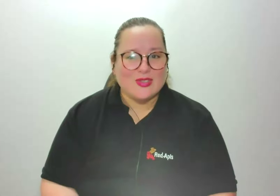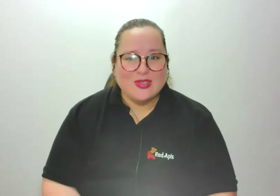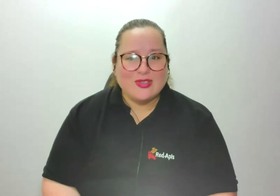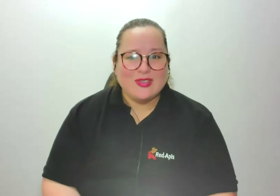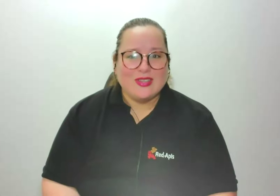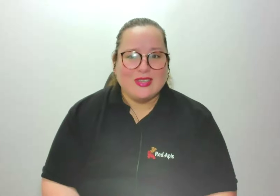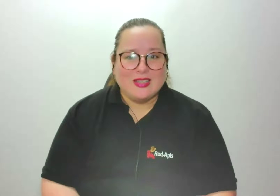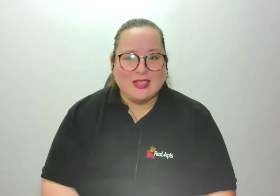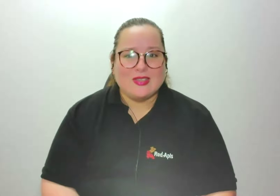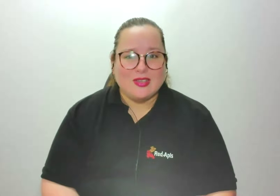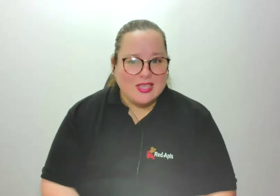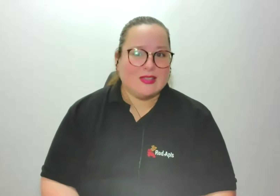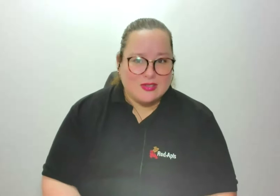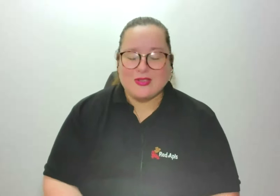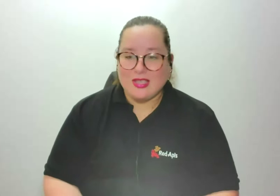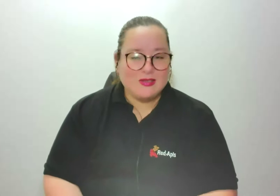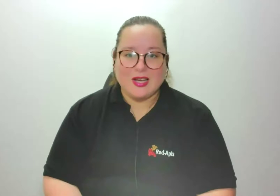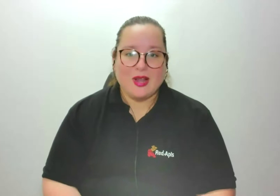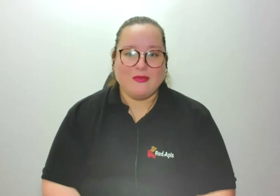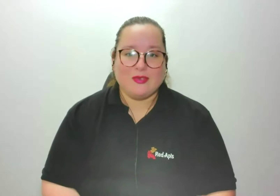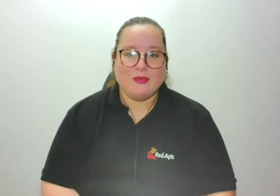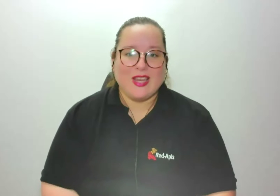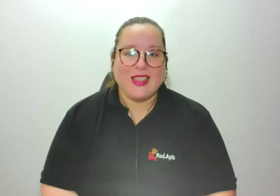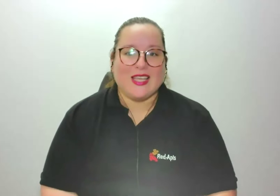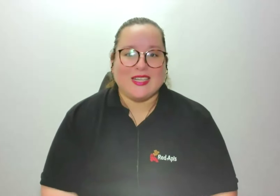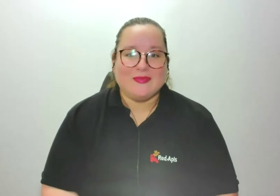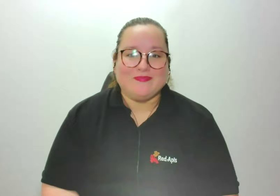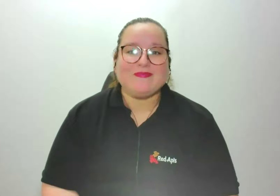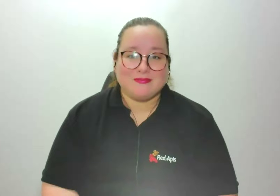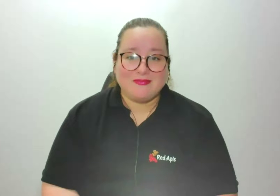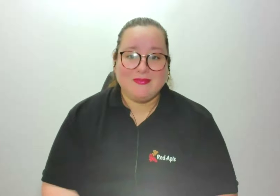oyente, soy oyente, soy sordo, y eso genera una confusión muy grande.